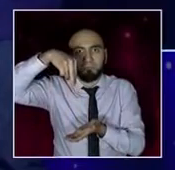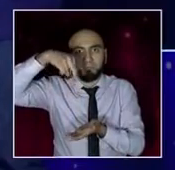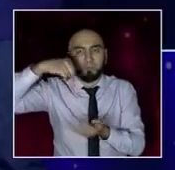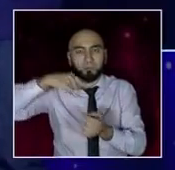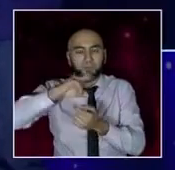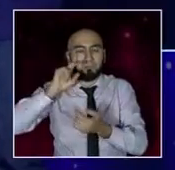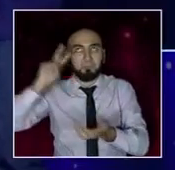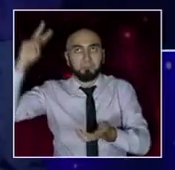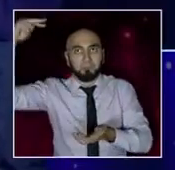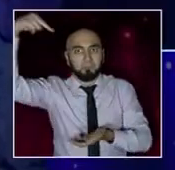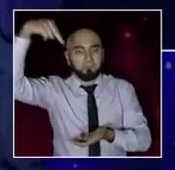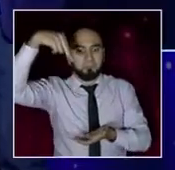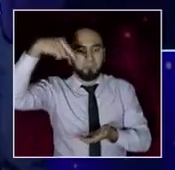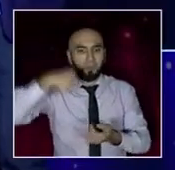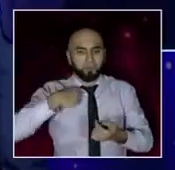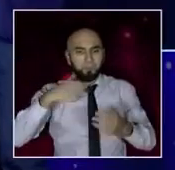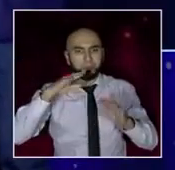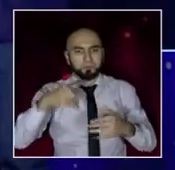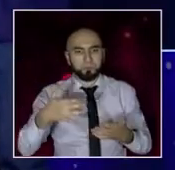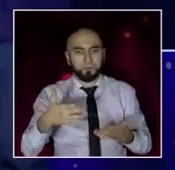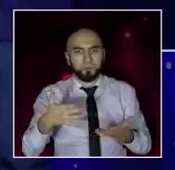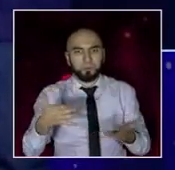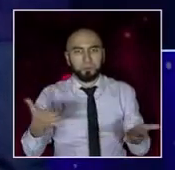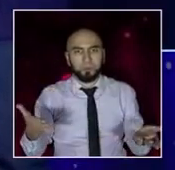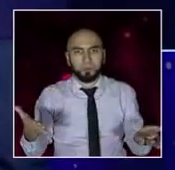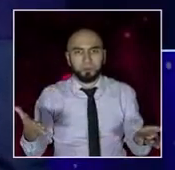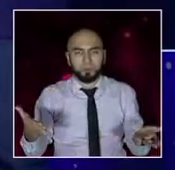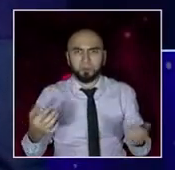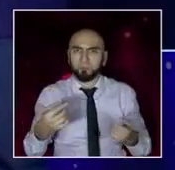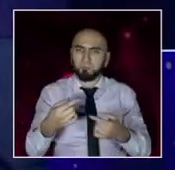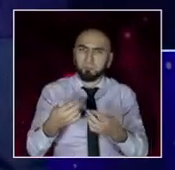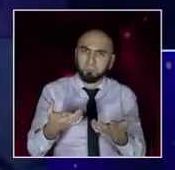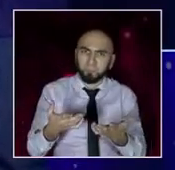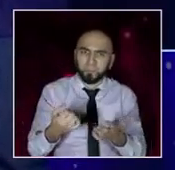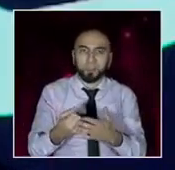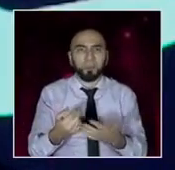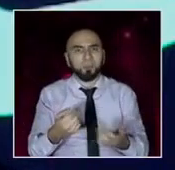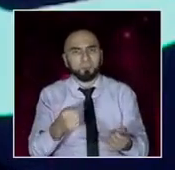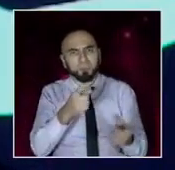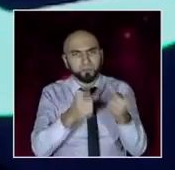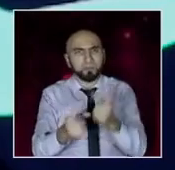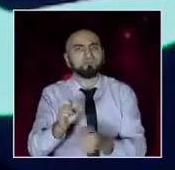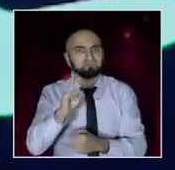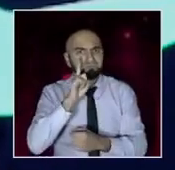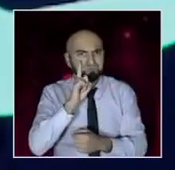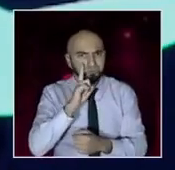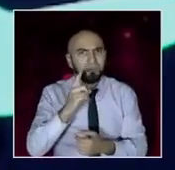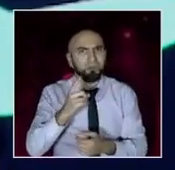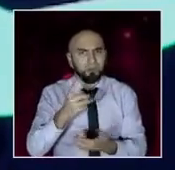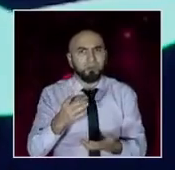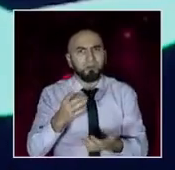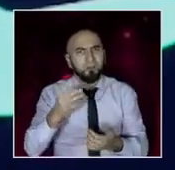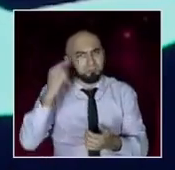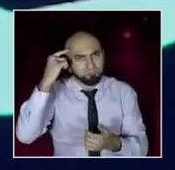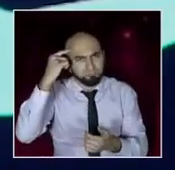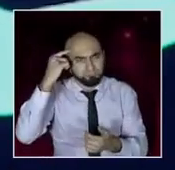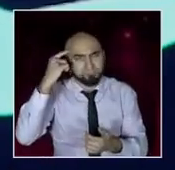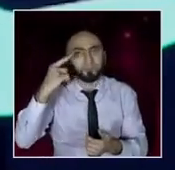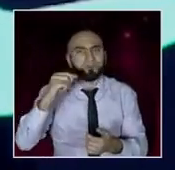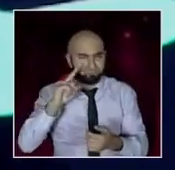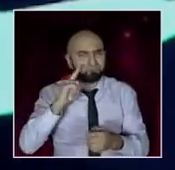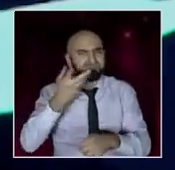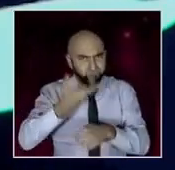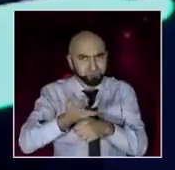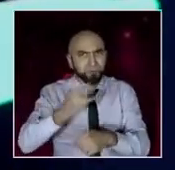tomar esto muy en serio. Que realmente tomar en serio que las personas tengan estas experiencias que digan que tienen.